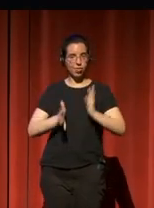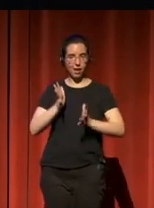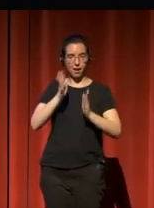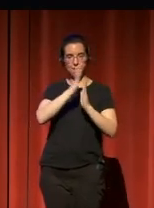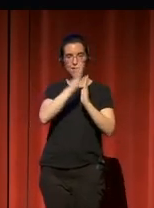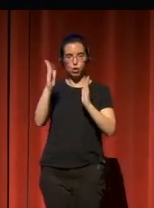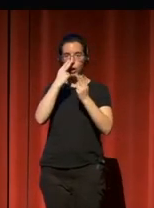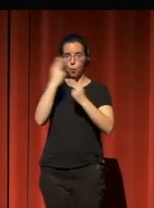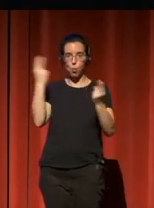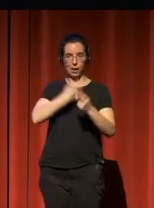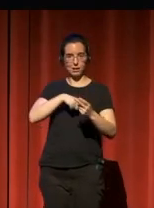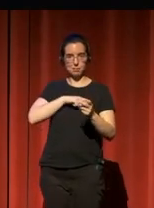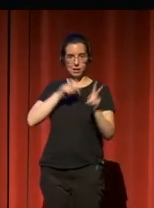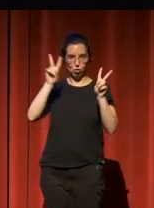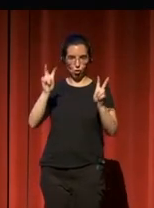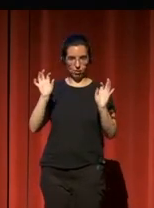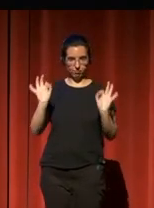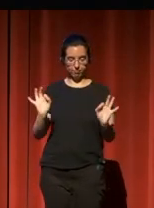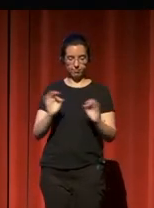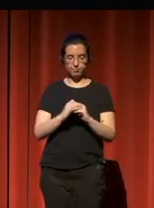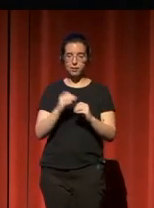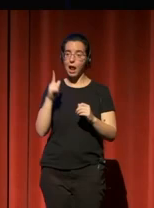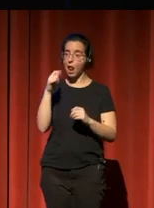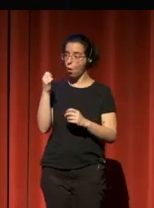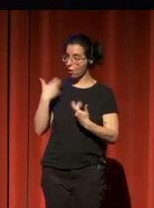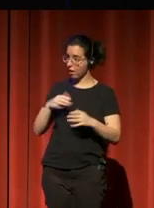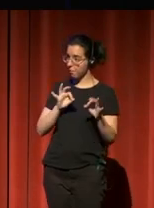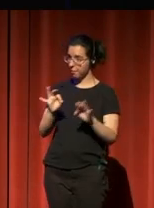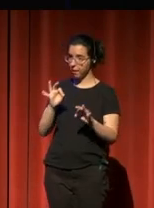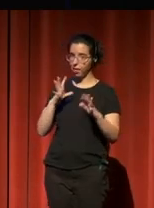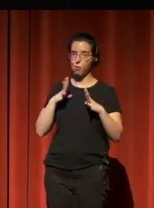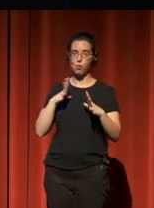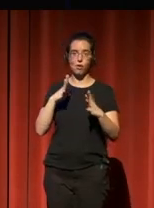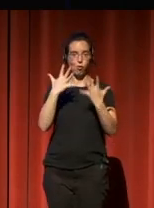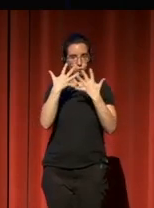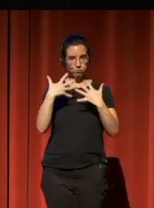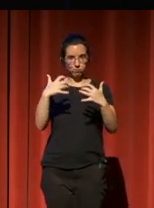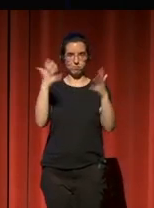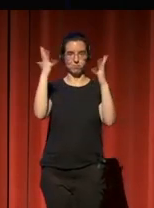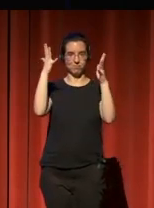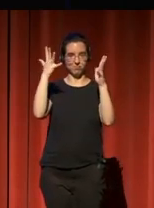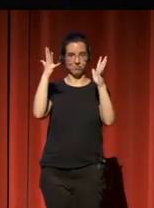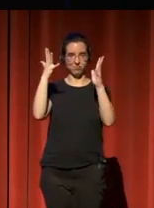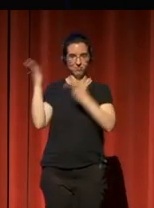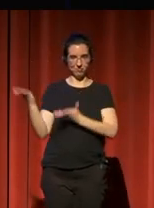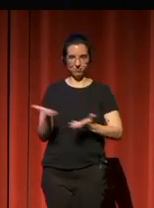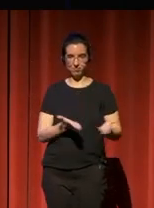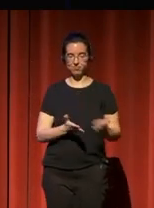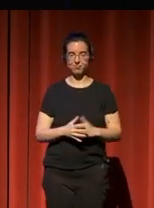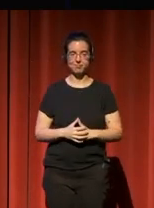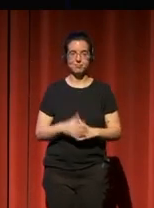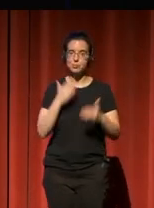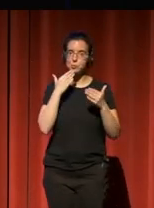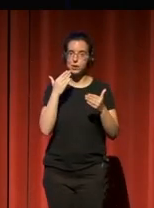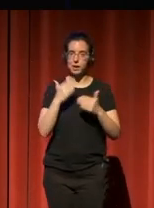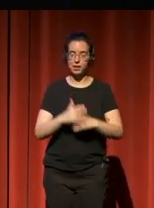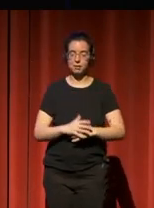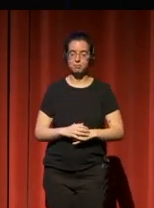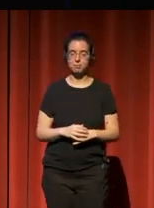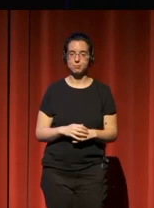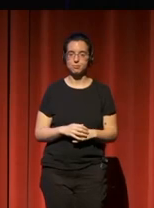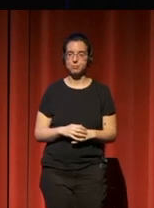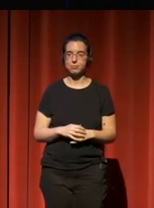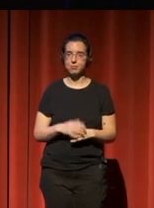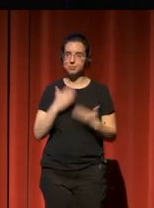Laura está preparada cuando quieras Bueno vamos a recibirla con un aplauso a Laura Muchas gracias